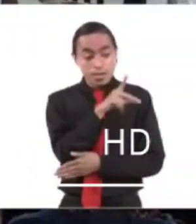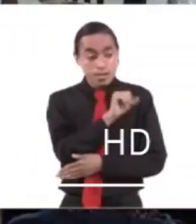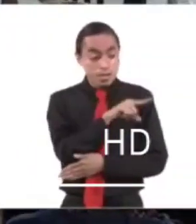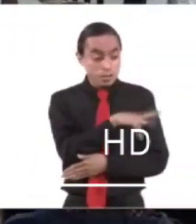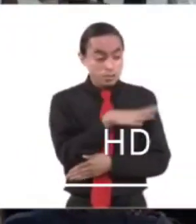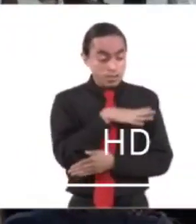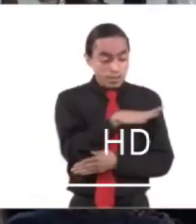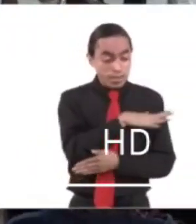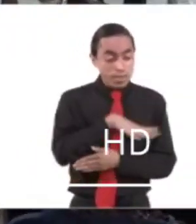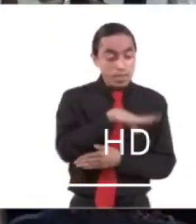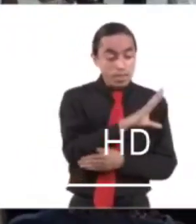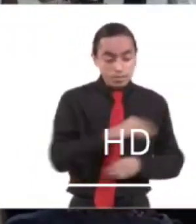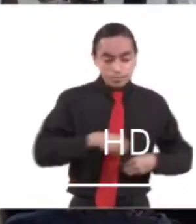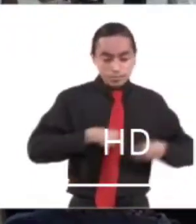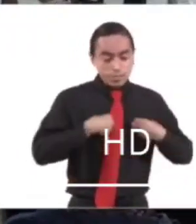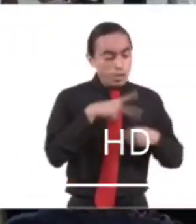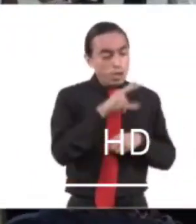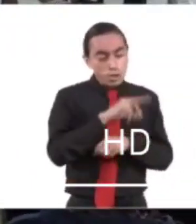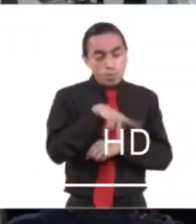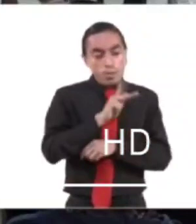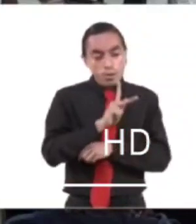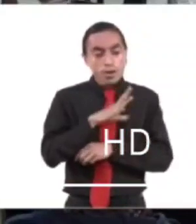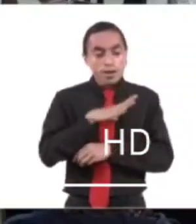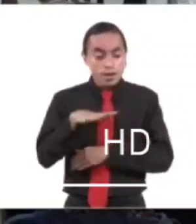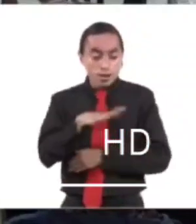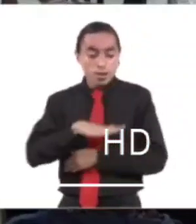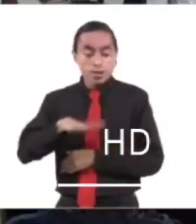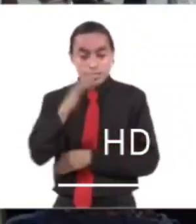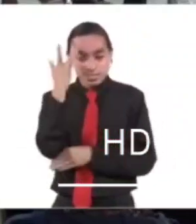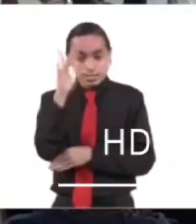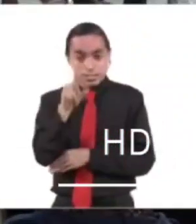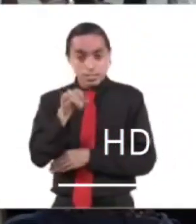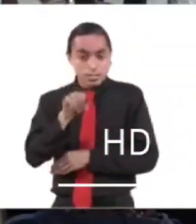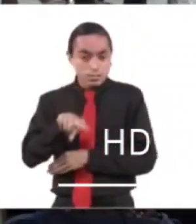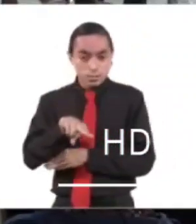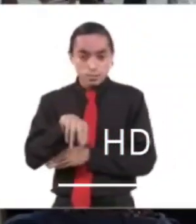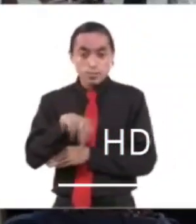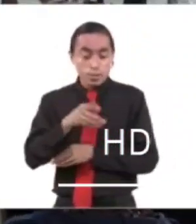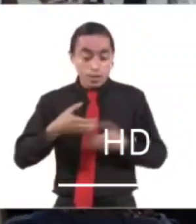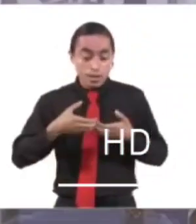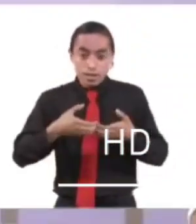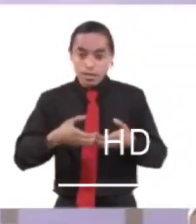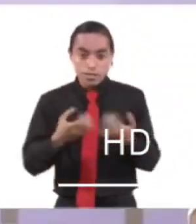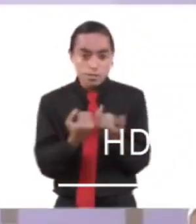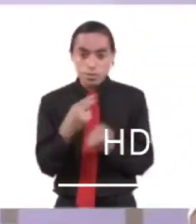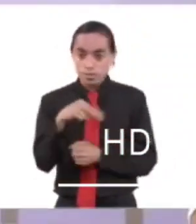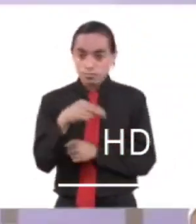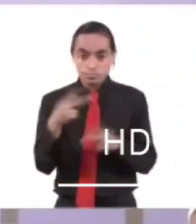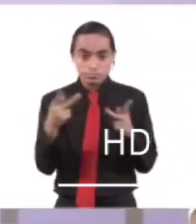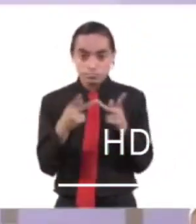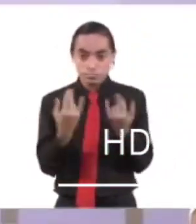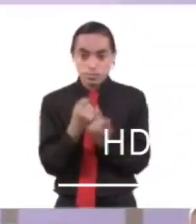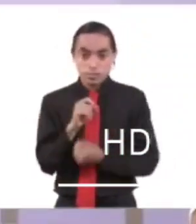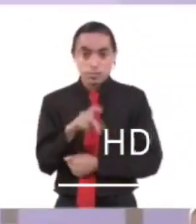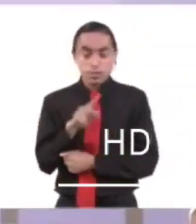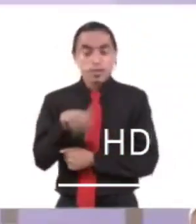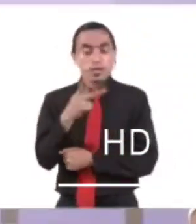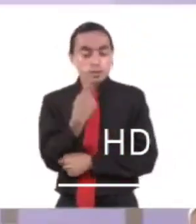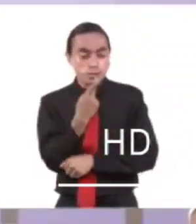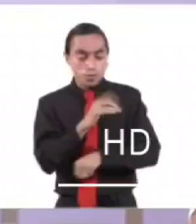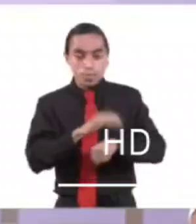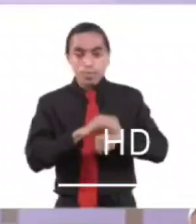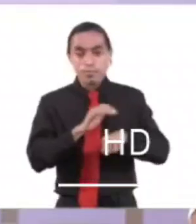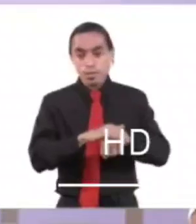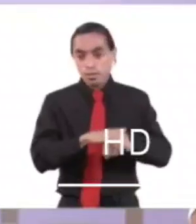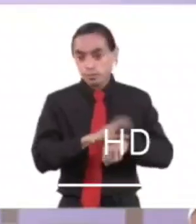colonia Portales, sino en la colonia San Simón, en la calle del mismo nombre, que por cierto algunos de sus amigos más